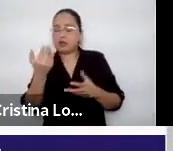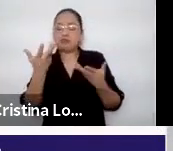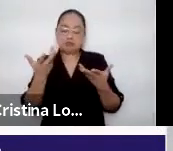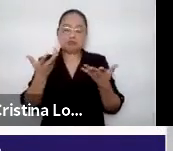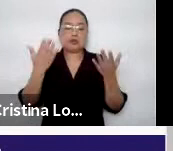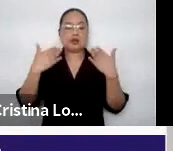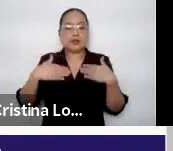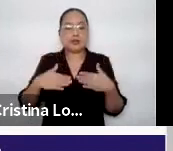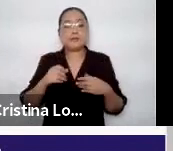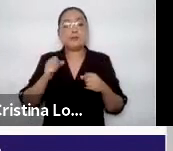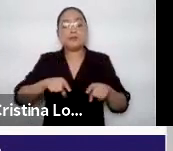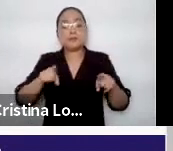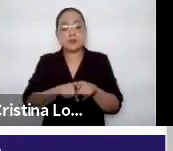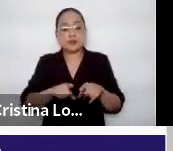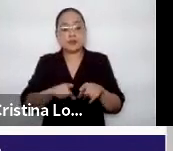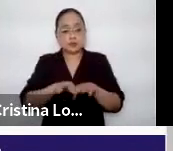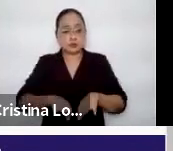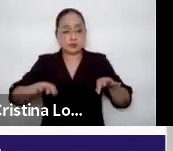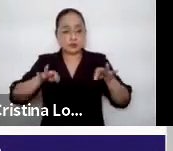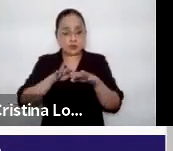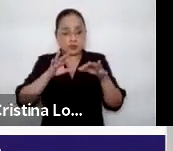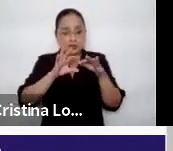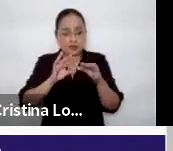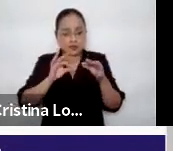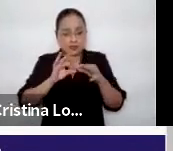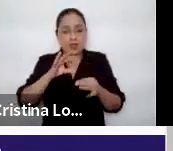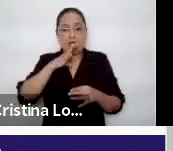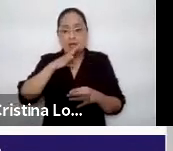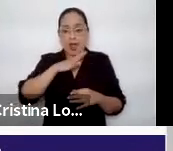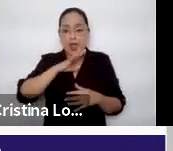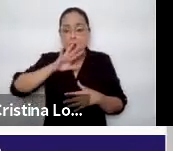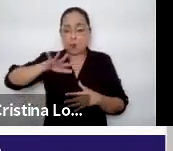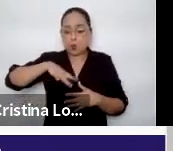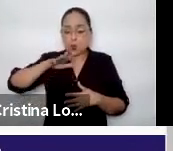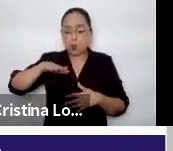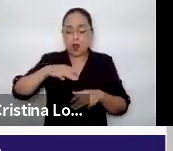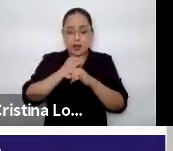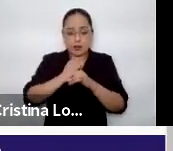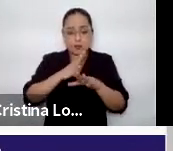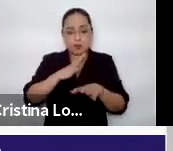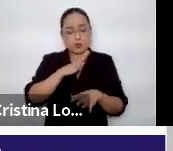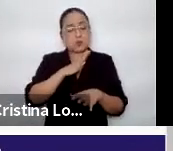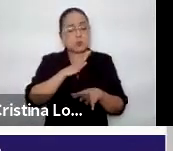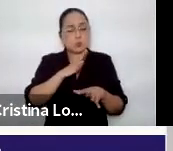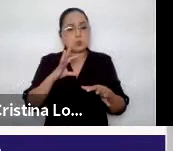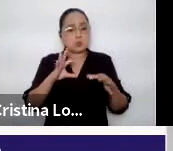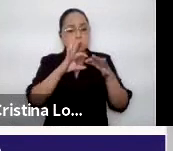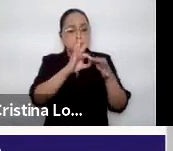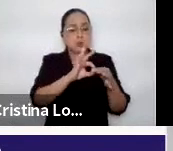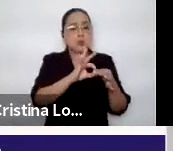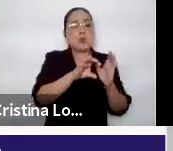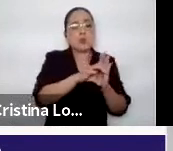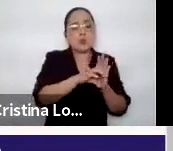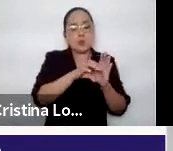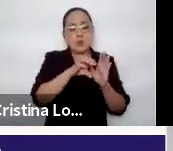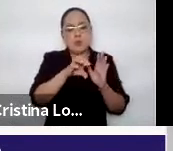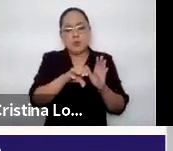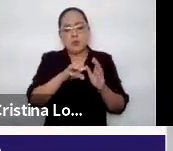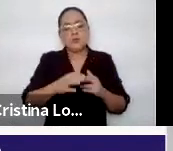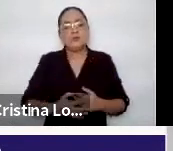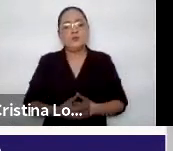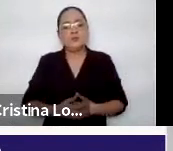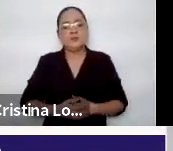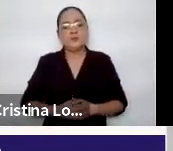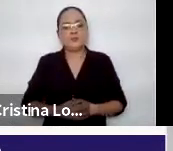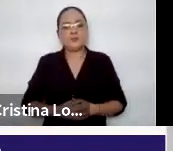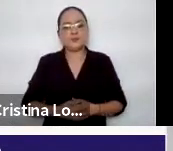es importante señalarles que podemos realizar búsquedas, por ejemplo, que nos ven ustedes